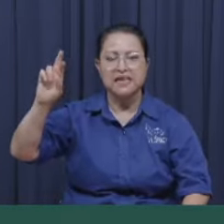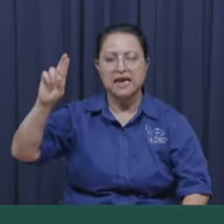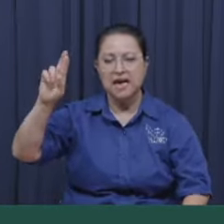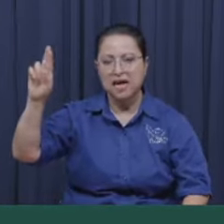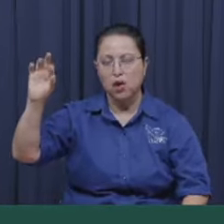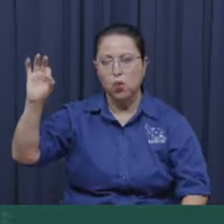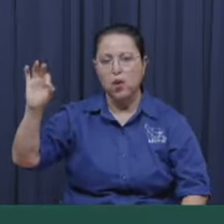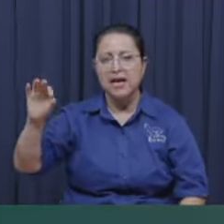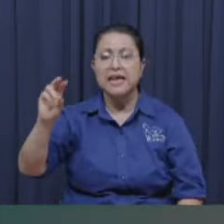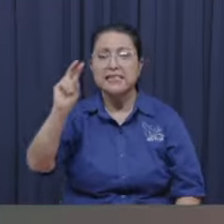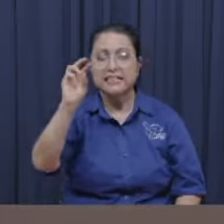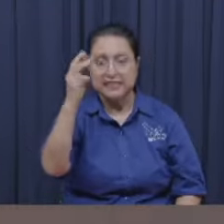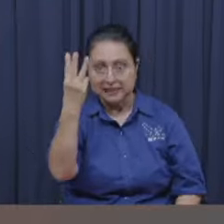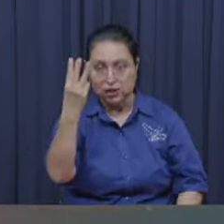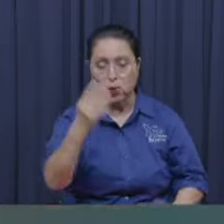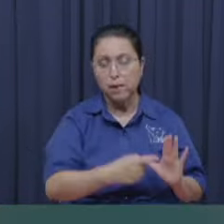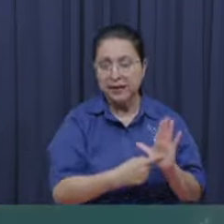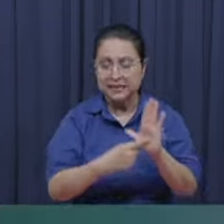presenta el tercero?